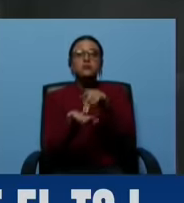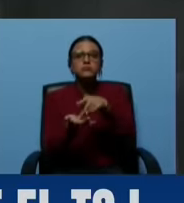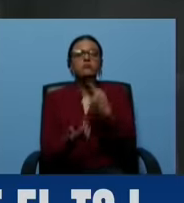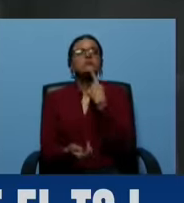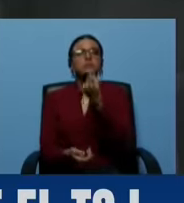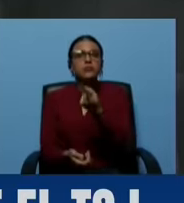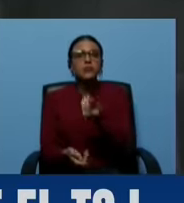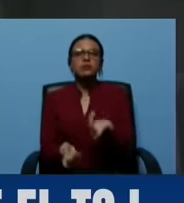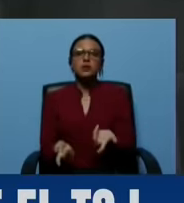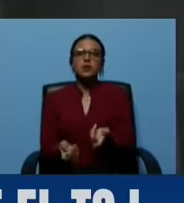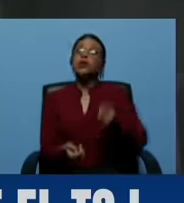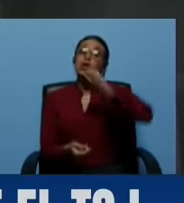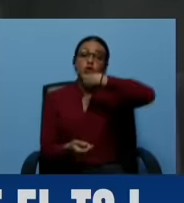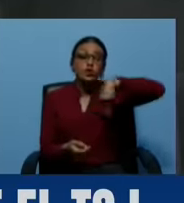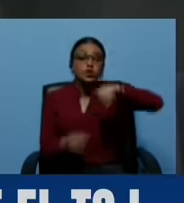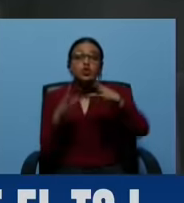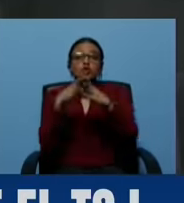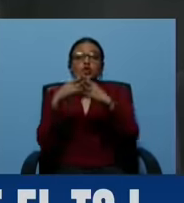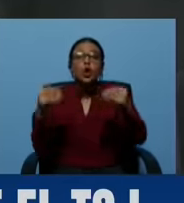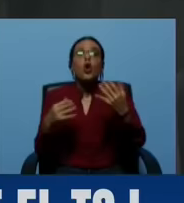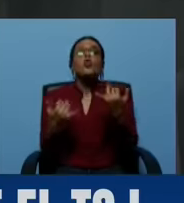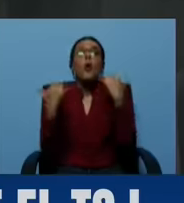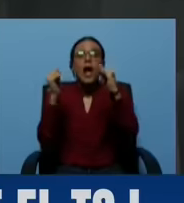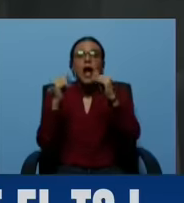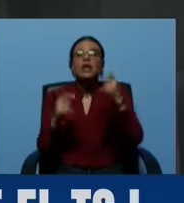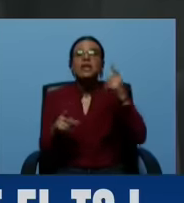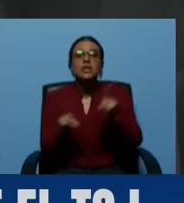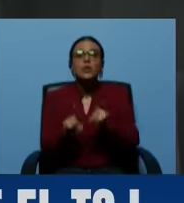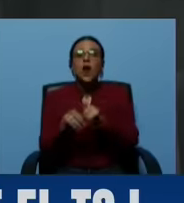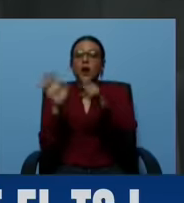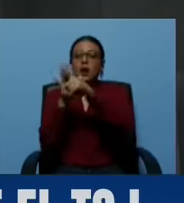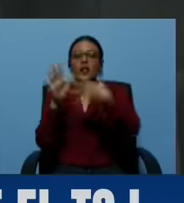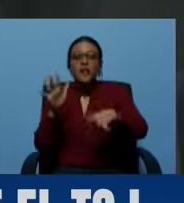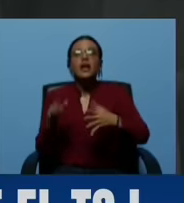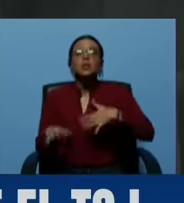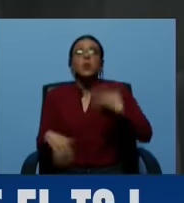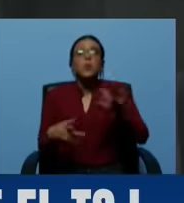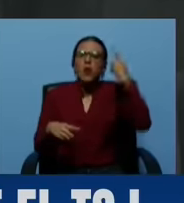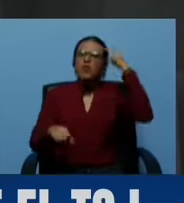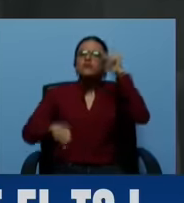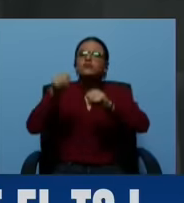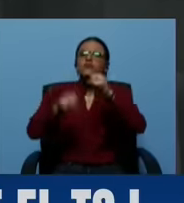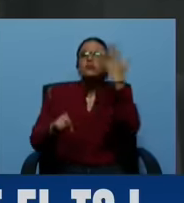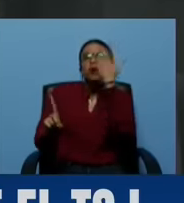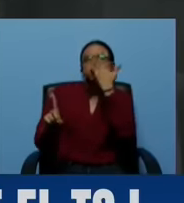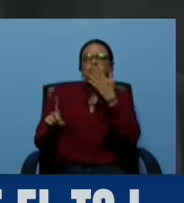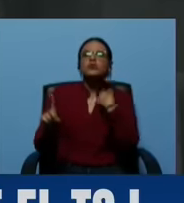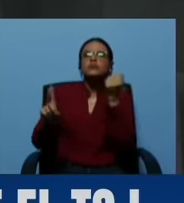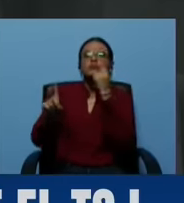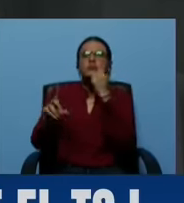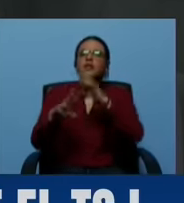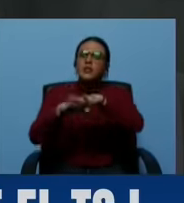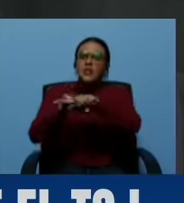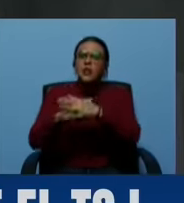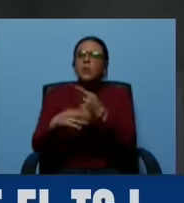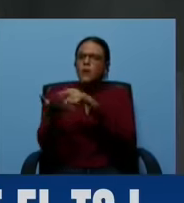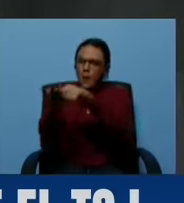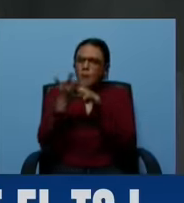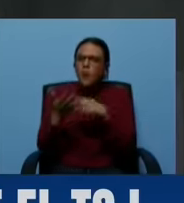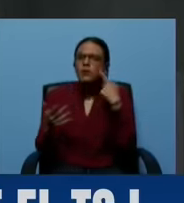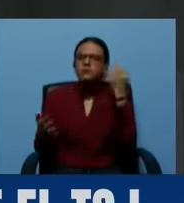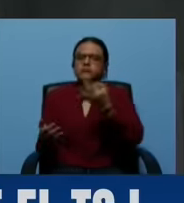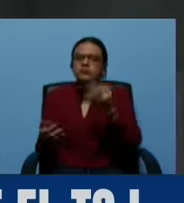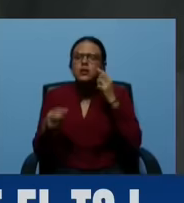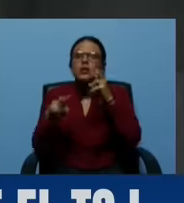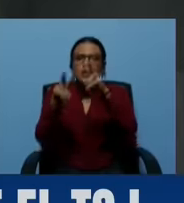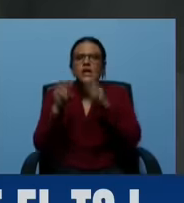derecho a la duda razonable, todos tenemos derecho a reclamar un resultado a partir de la publicación